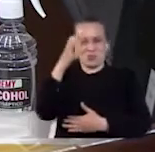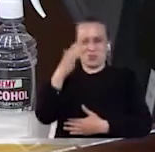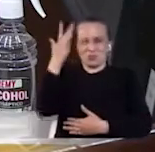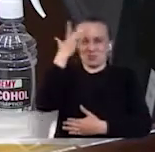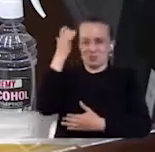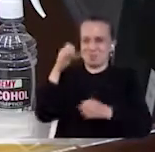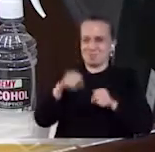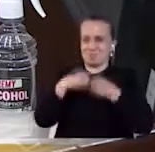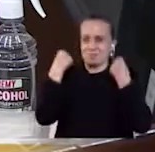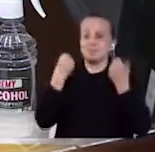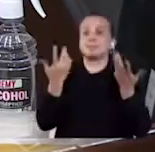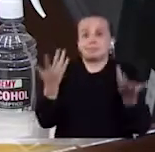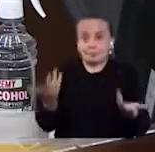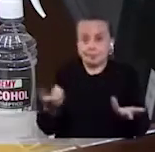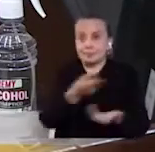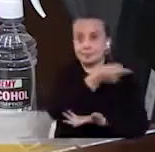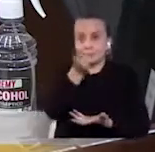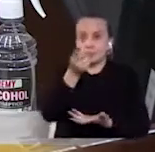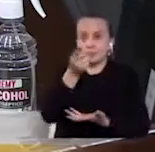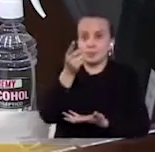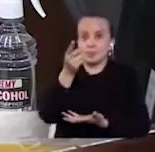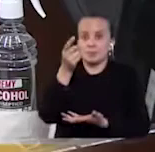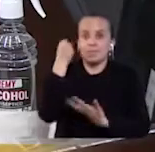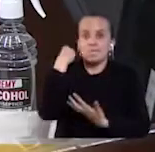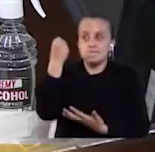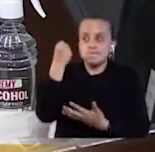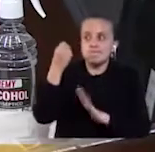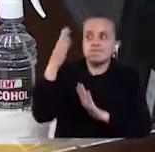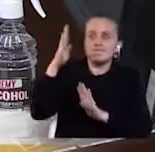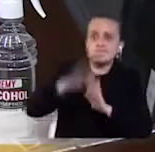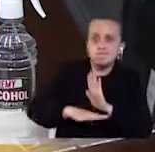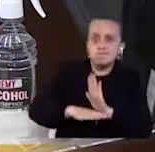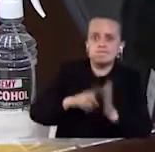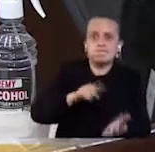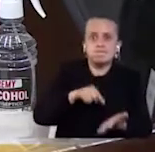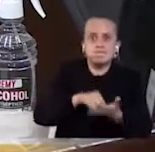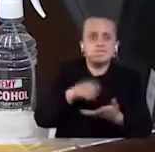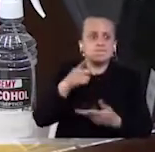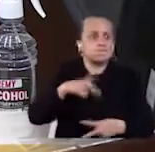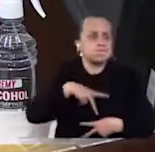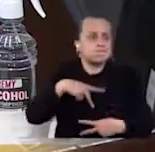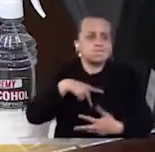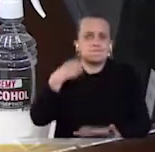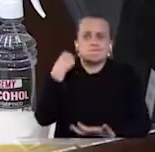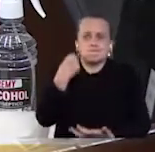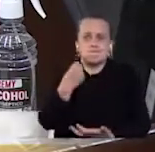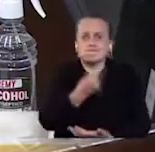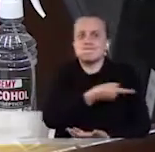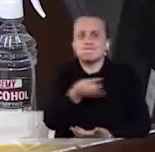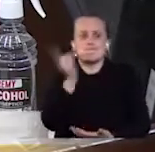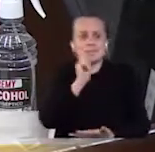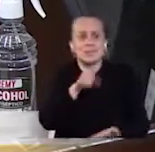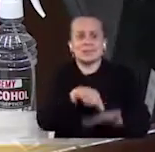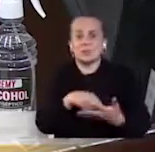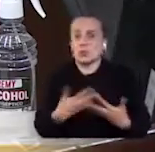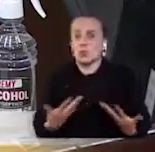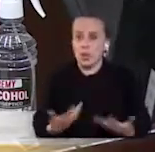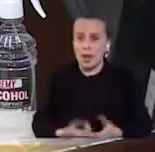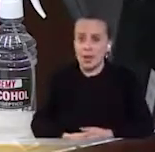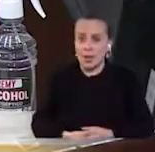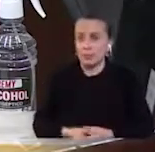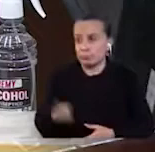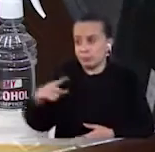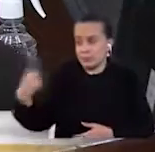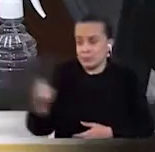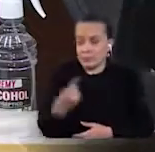Porque bajan las ganancias ocasionales y baja el recaudo por patrimonio. Hay un subregistro